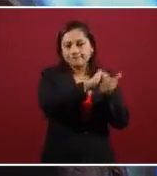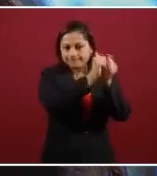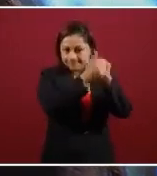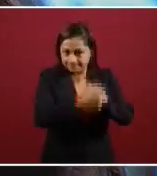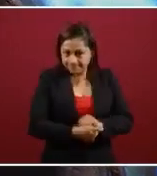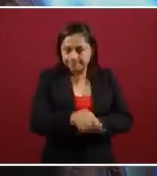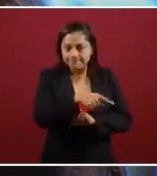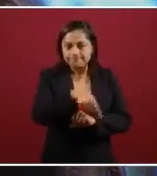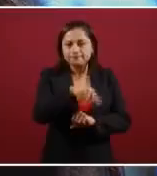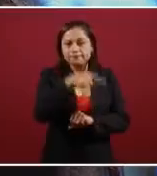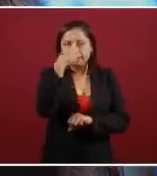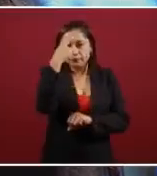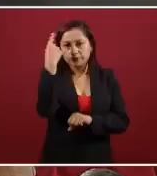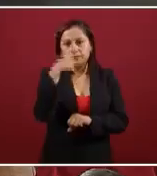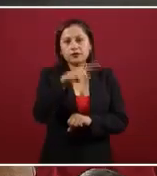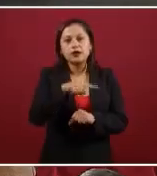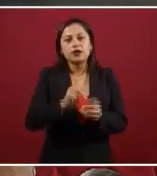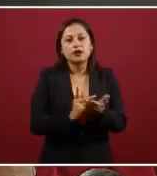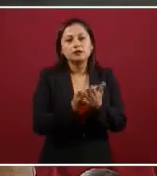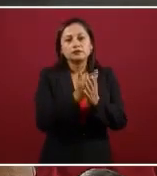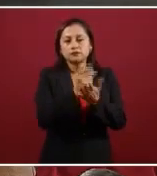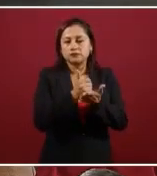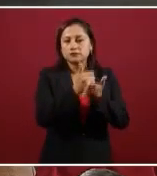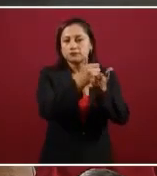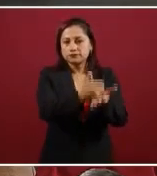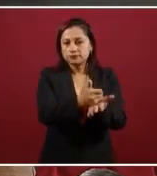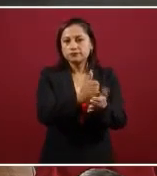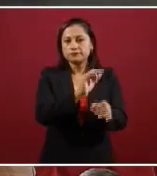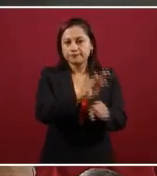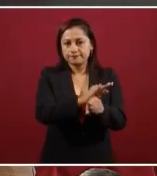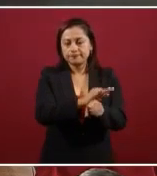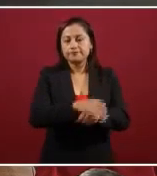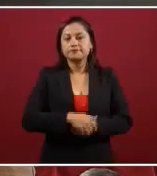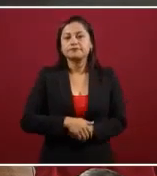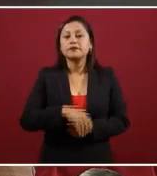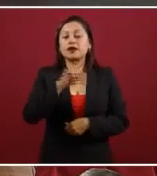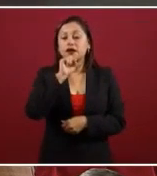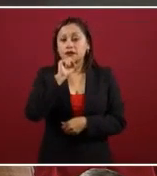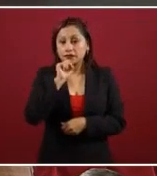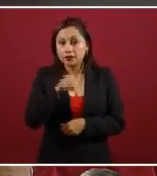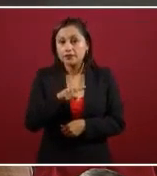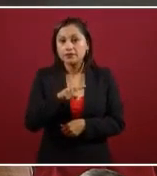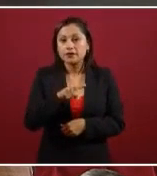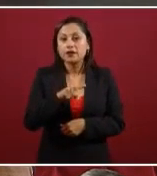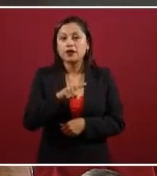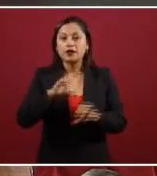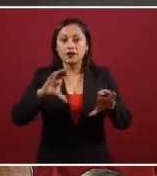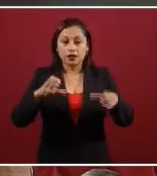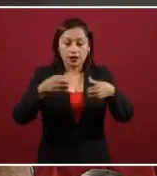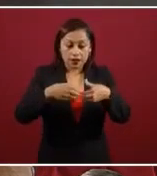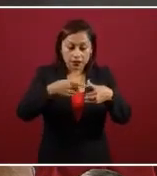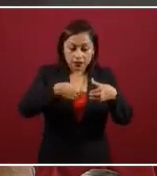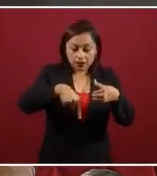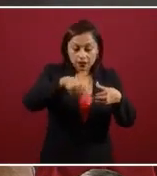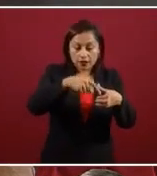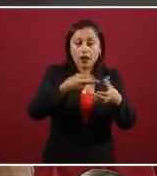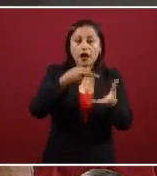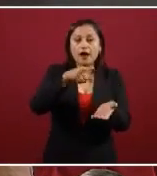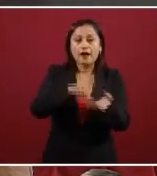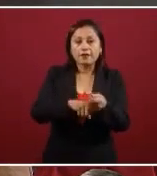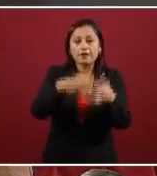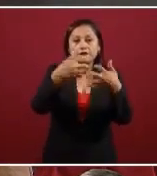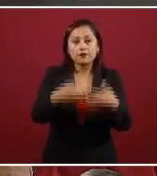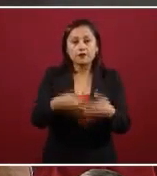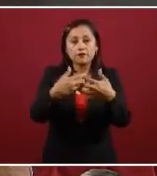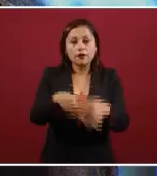ver con estos principios. Diseñamos y ponemos en funcionamiento los vivores comunitarios y las biofábricas. Ese es el